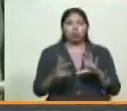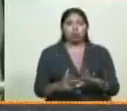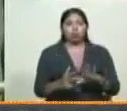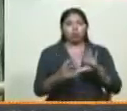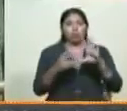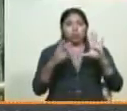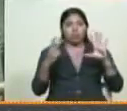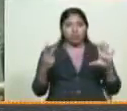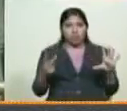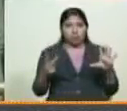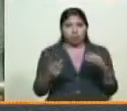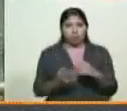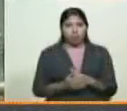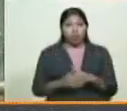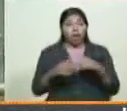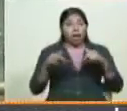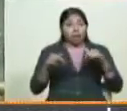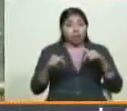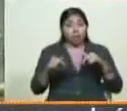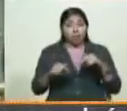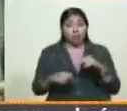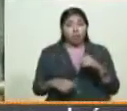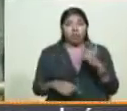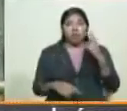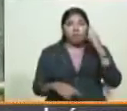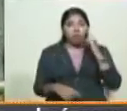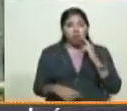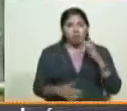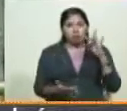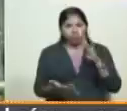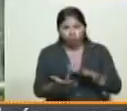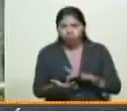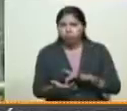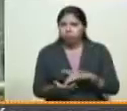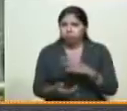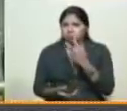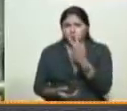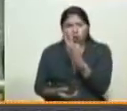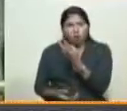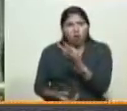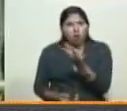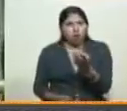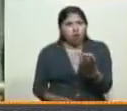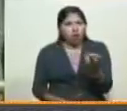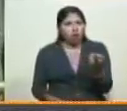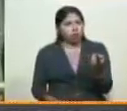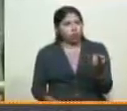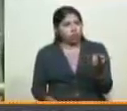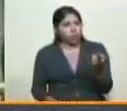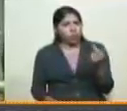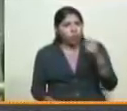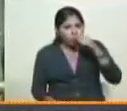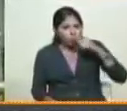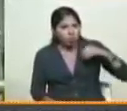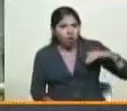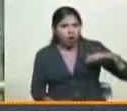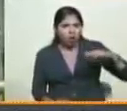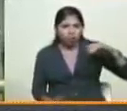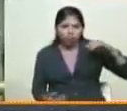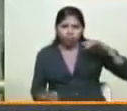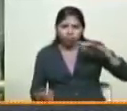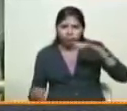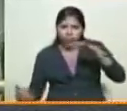1816, 1817, aquí Bolívar vio a un pueblo derrotar al ejército imperialista de